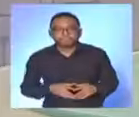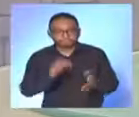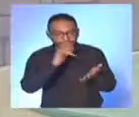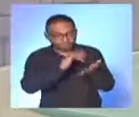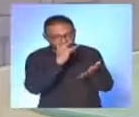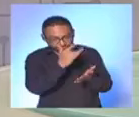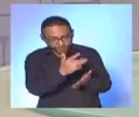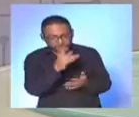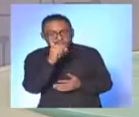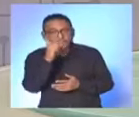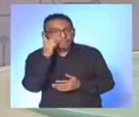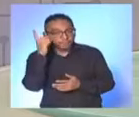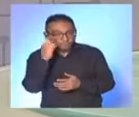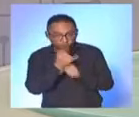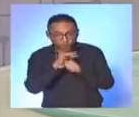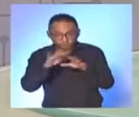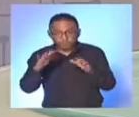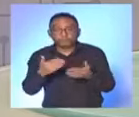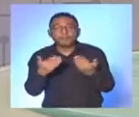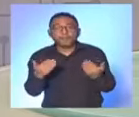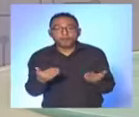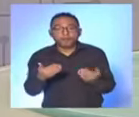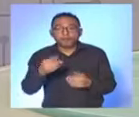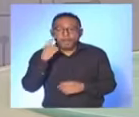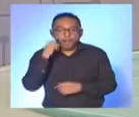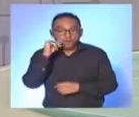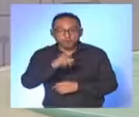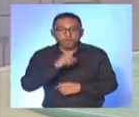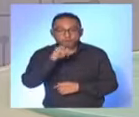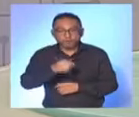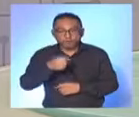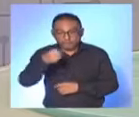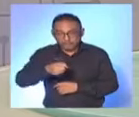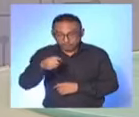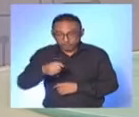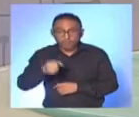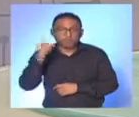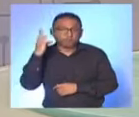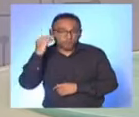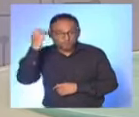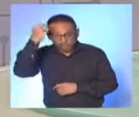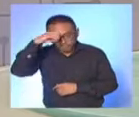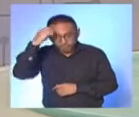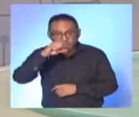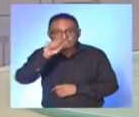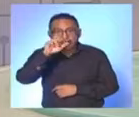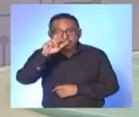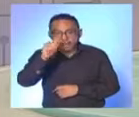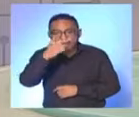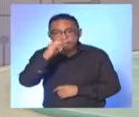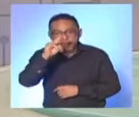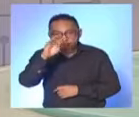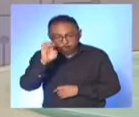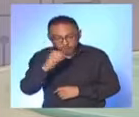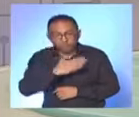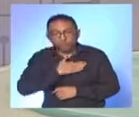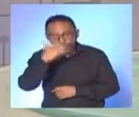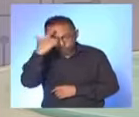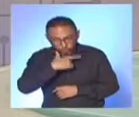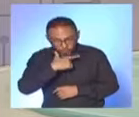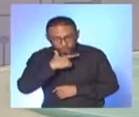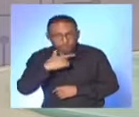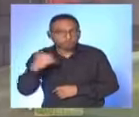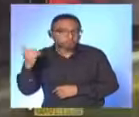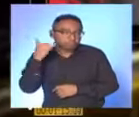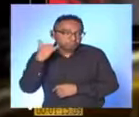Gracias, Dafne, por la información. Es momento de saludar, como cada jueves, en este espacio y escuchar la opinión de Sara Galeote. Sara, buenas noches, te escuchamos.